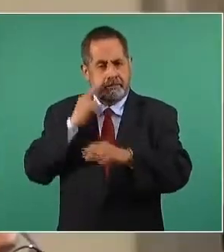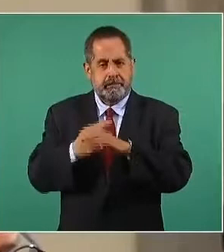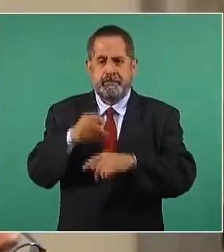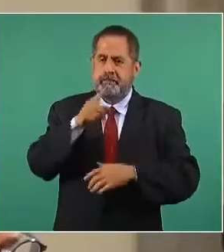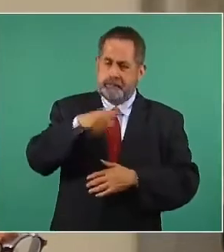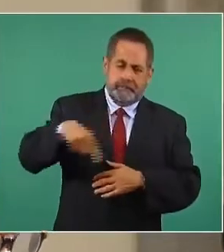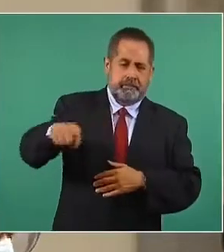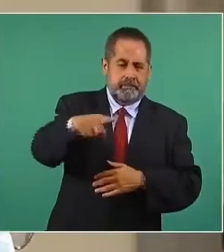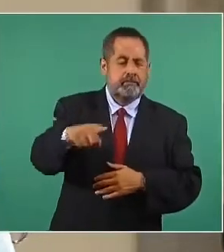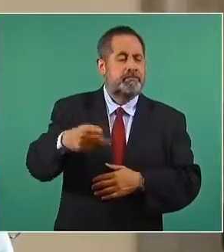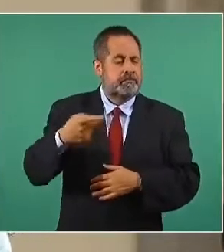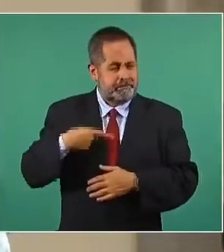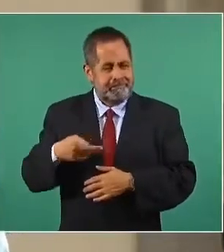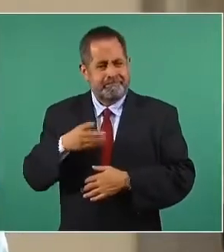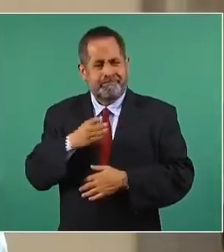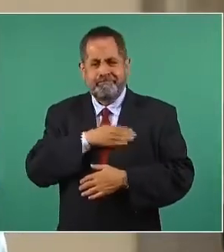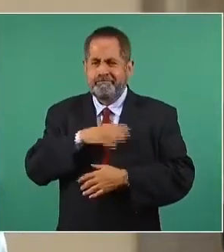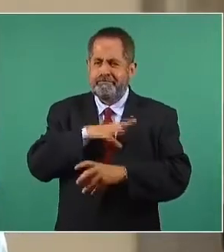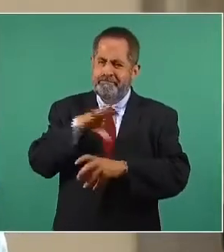que el pueblo